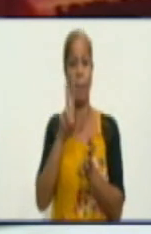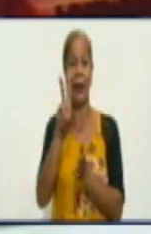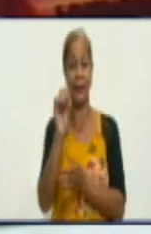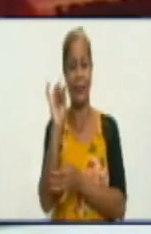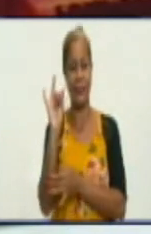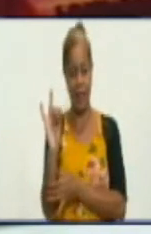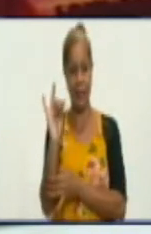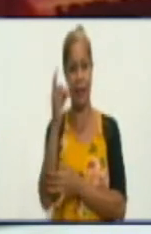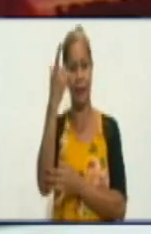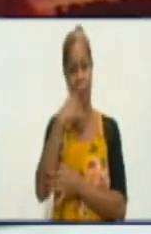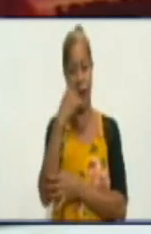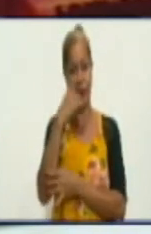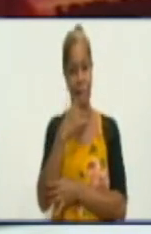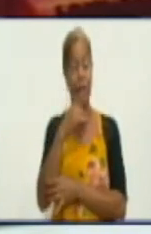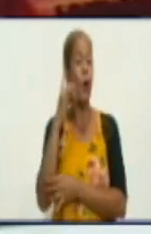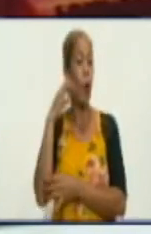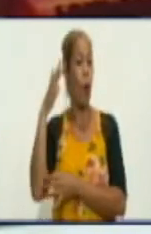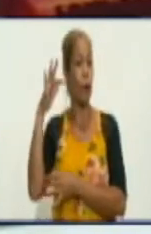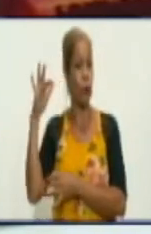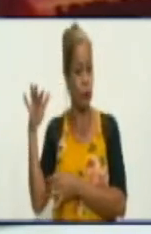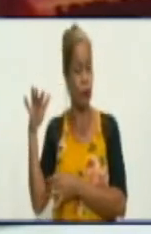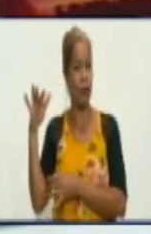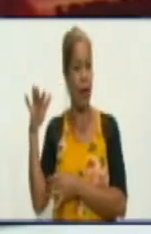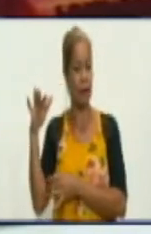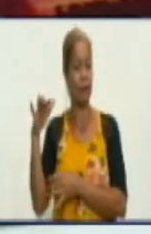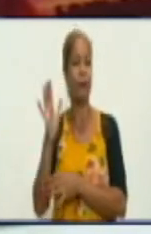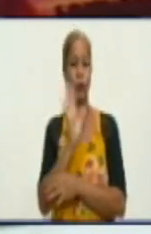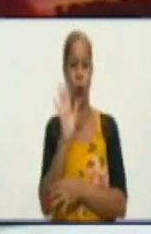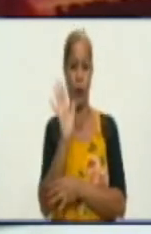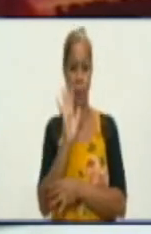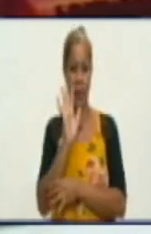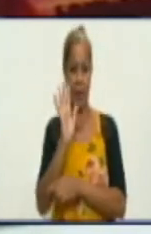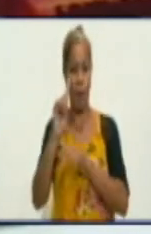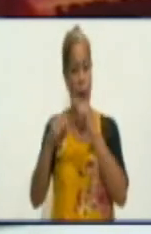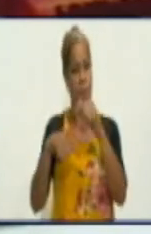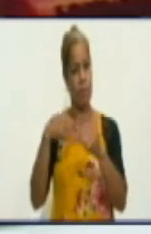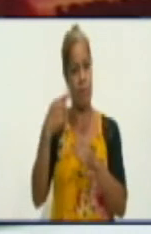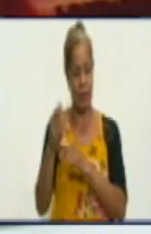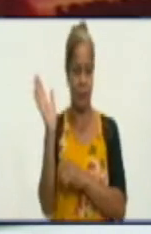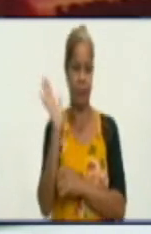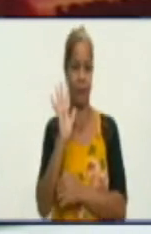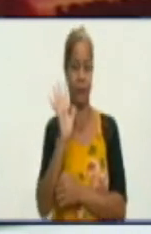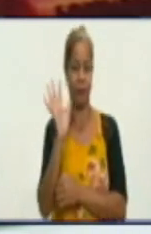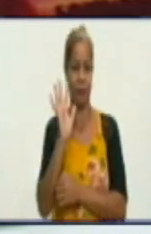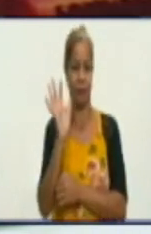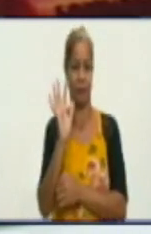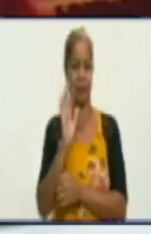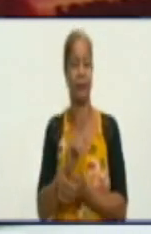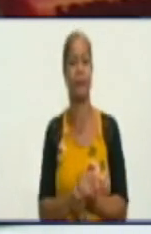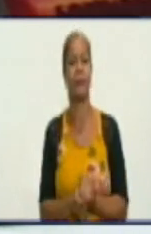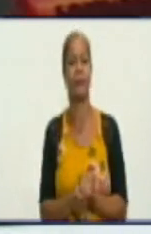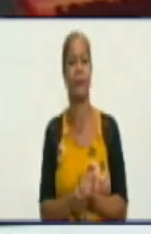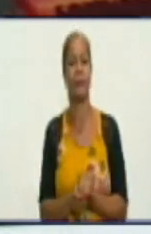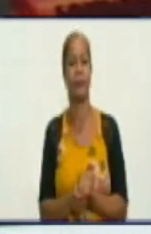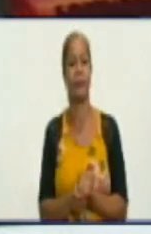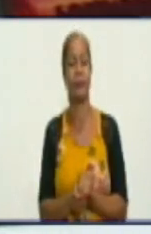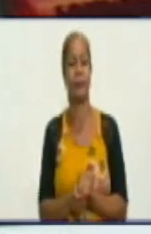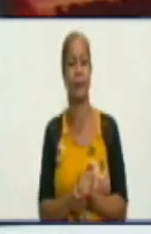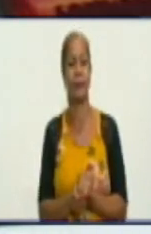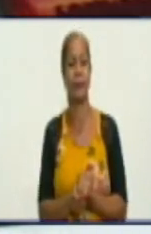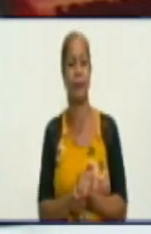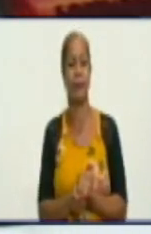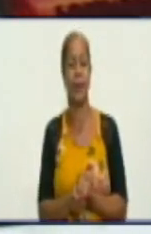27 de abril. Con música nos despedimos, con Pupo y su orquesta también rindiendo homenaje a nuestros trabajadores de la